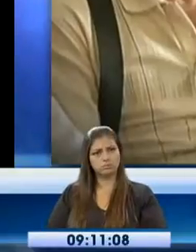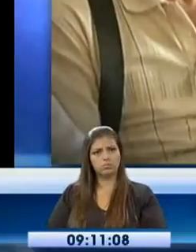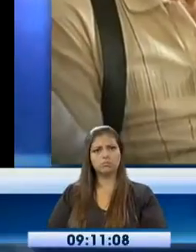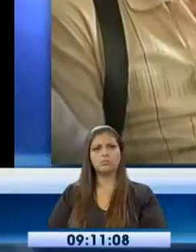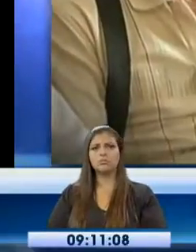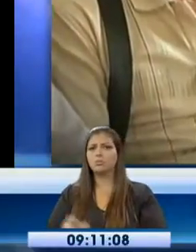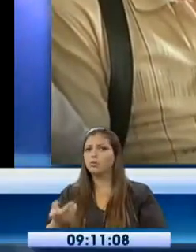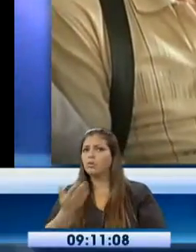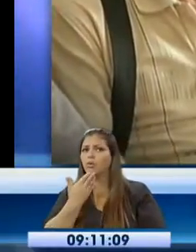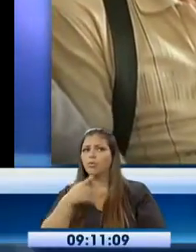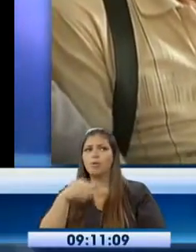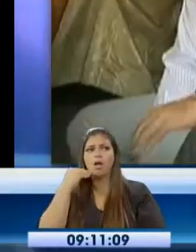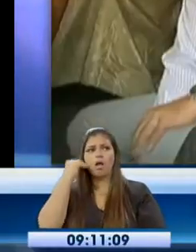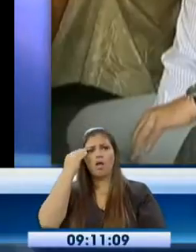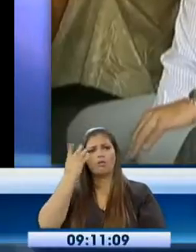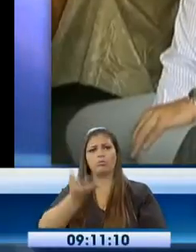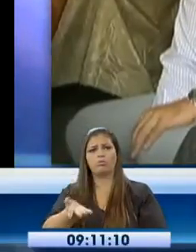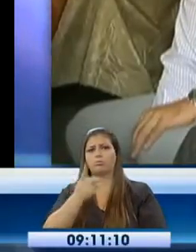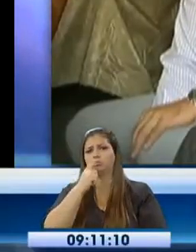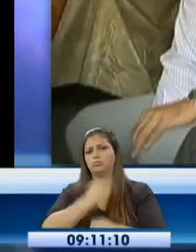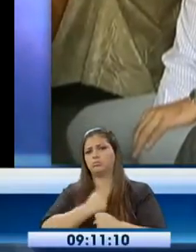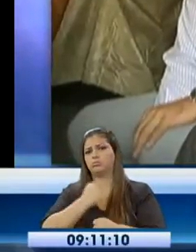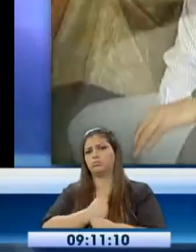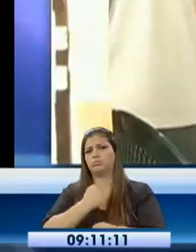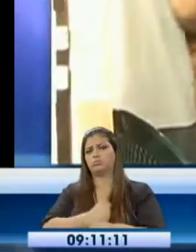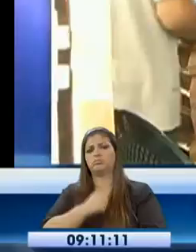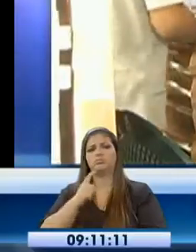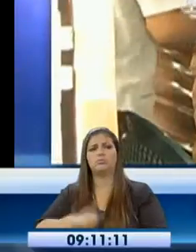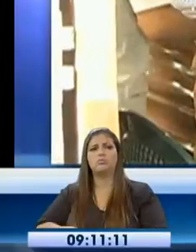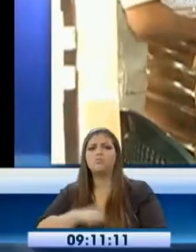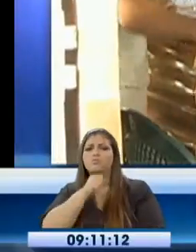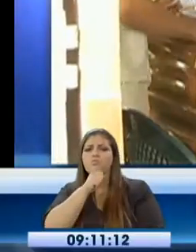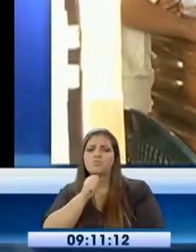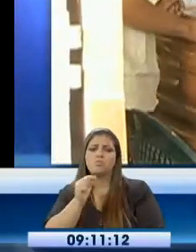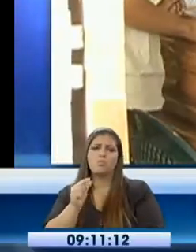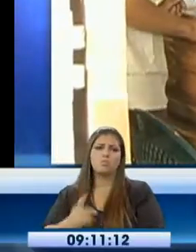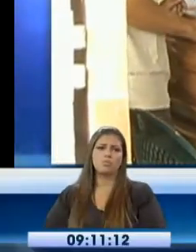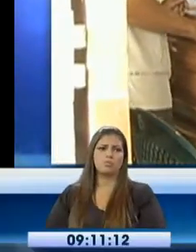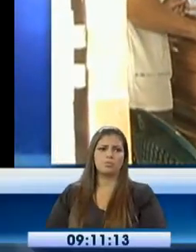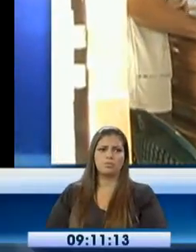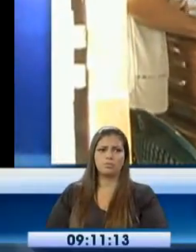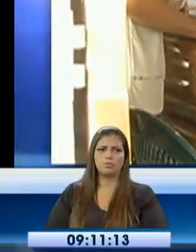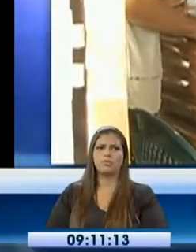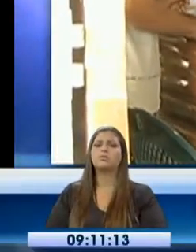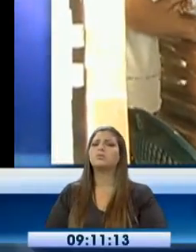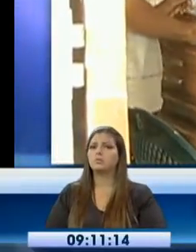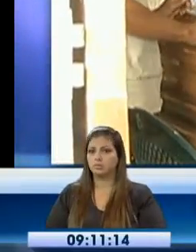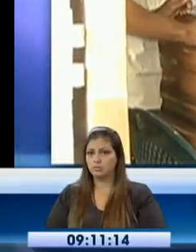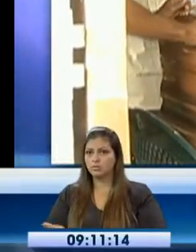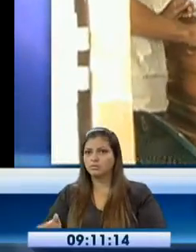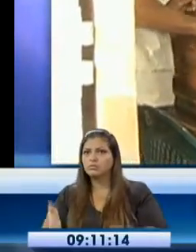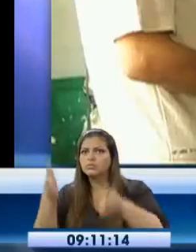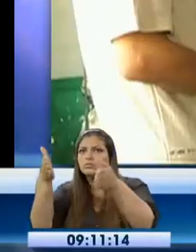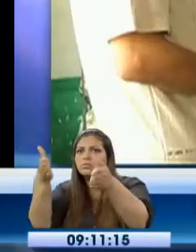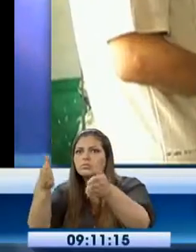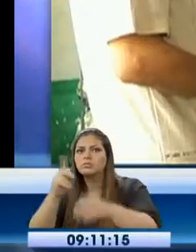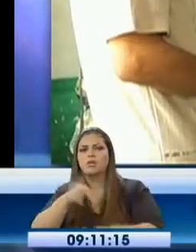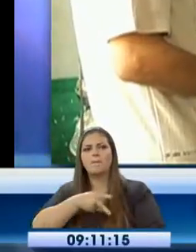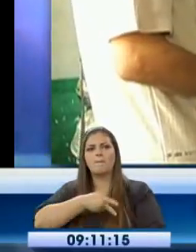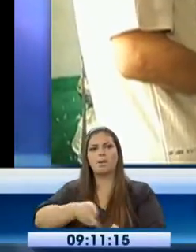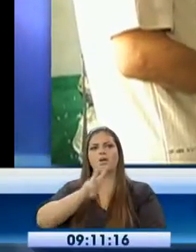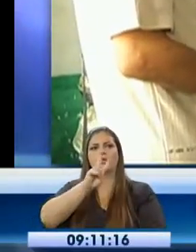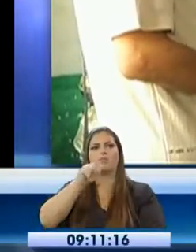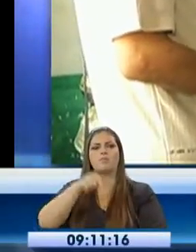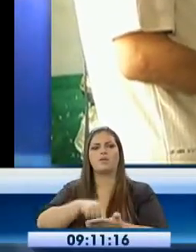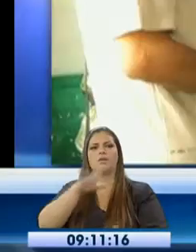no hay trabajo. Nos cobraban ayer $2,500 para el entierro, $2,500. ¿Y